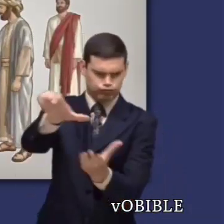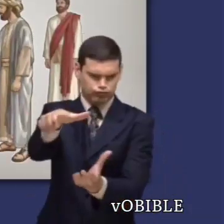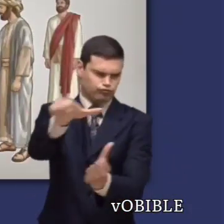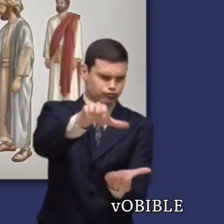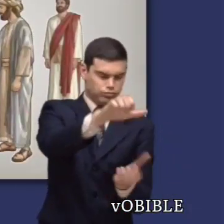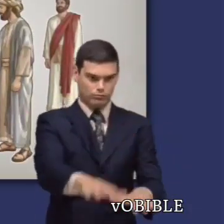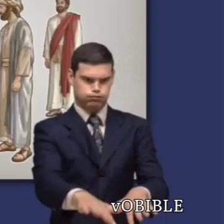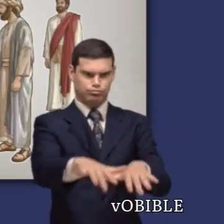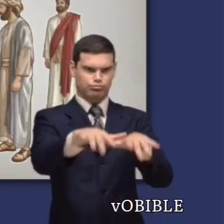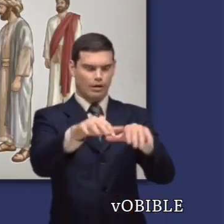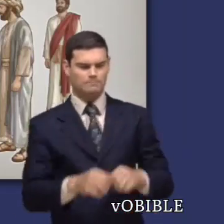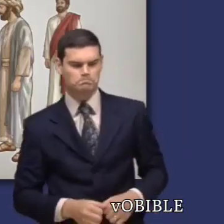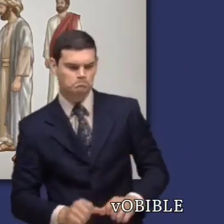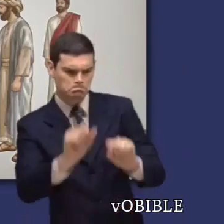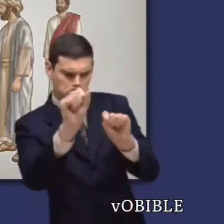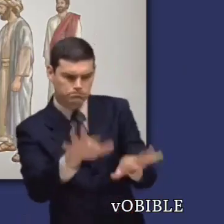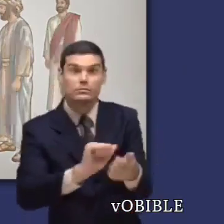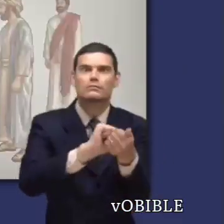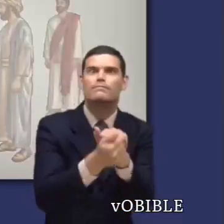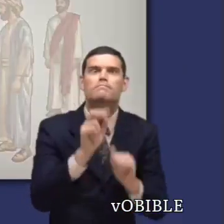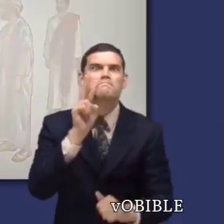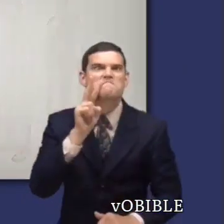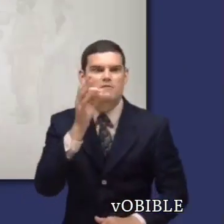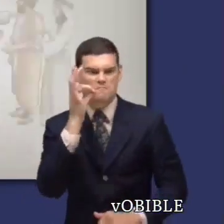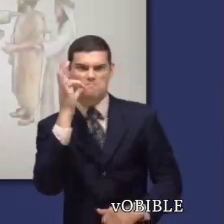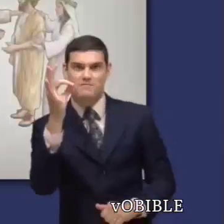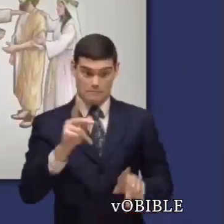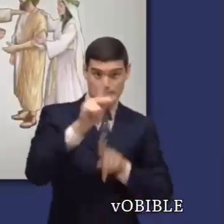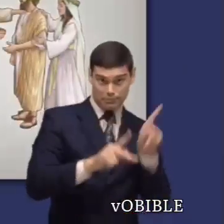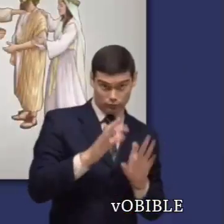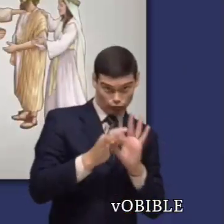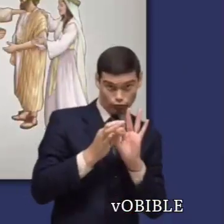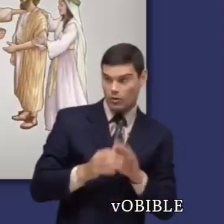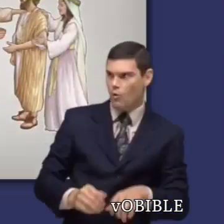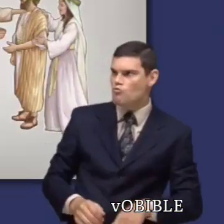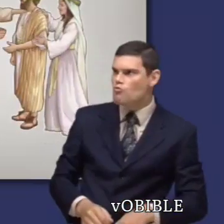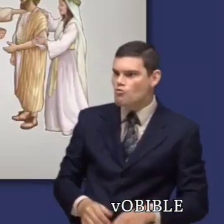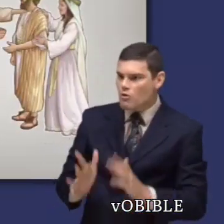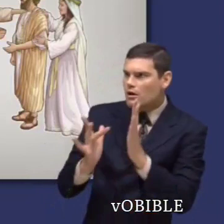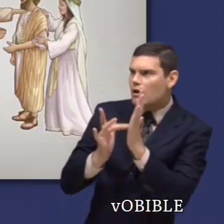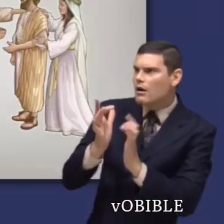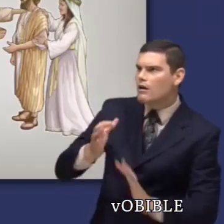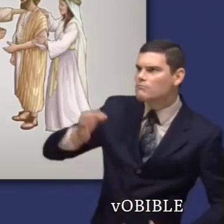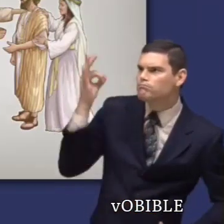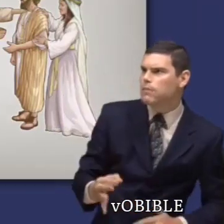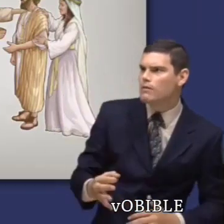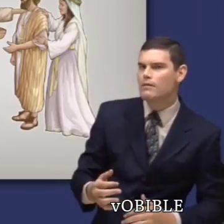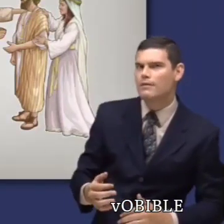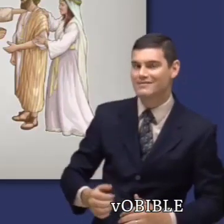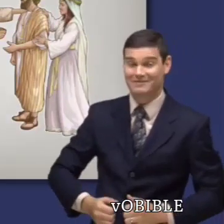100 galones, en vino excelente. Este milagro fortaleció la fe de sus discípulos.